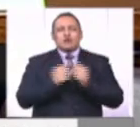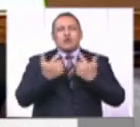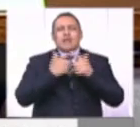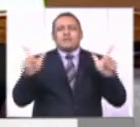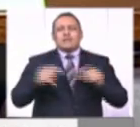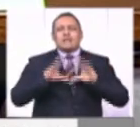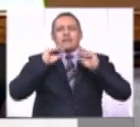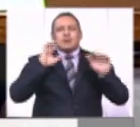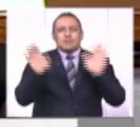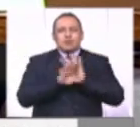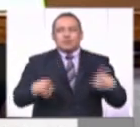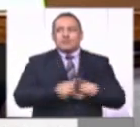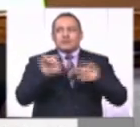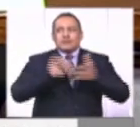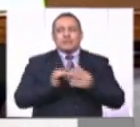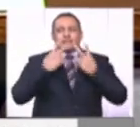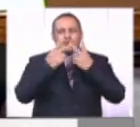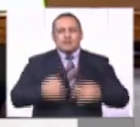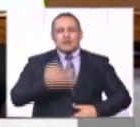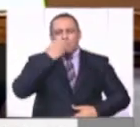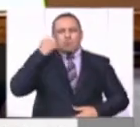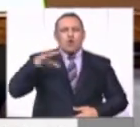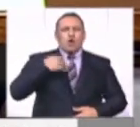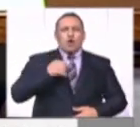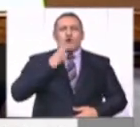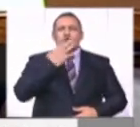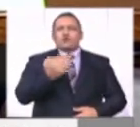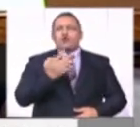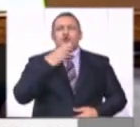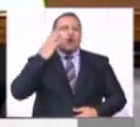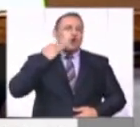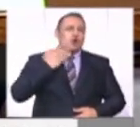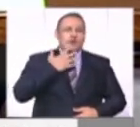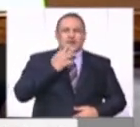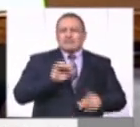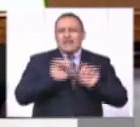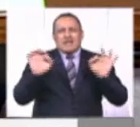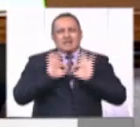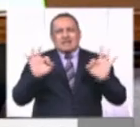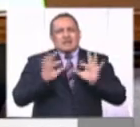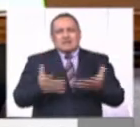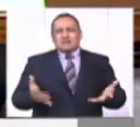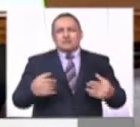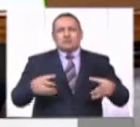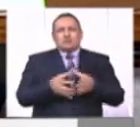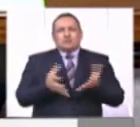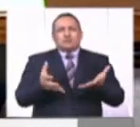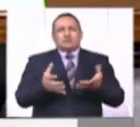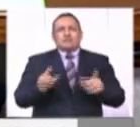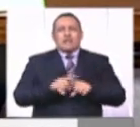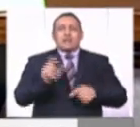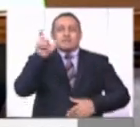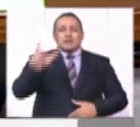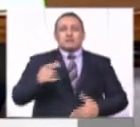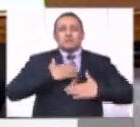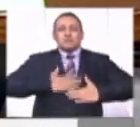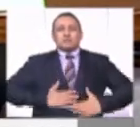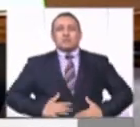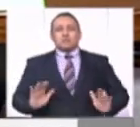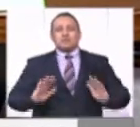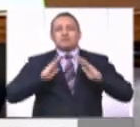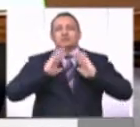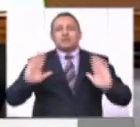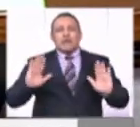expresión y menos tiene que ver con racismo o con clasismo No el señor Aníbal Torres muy cómodamente desde una